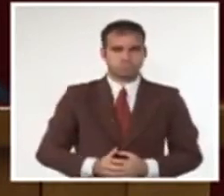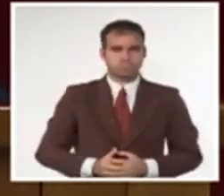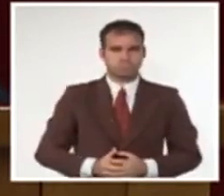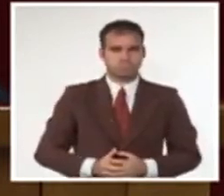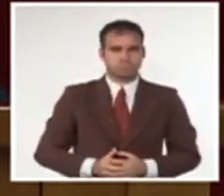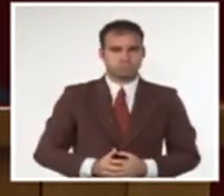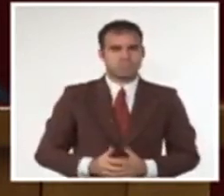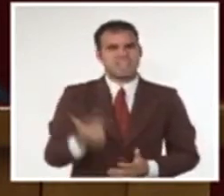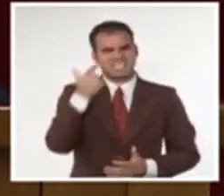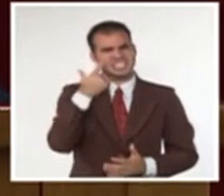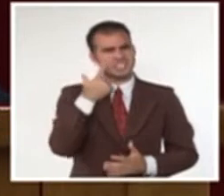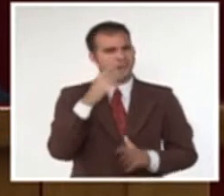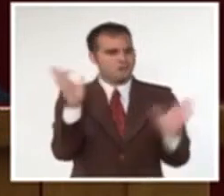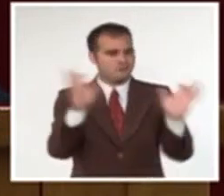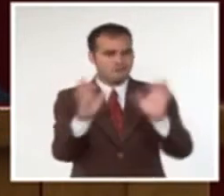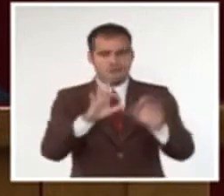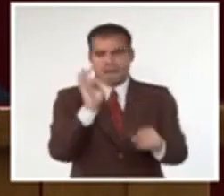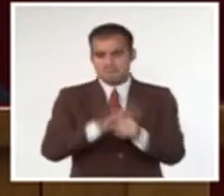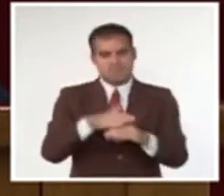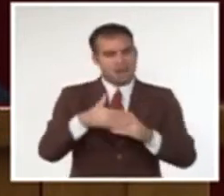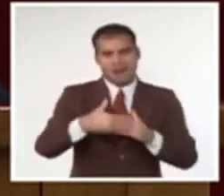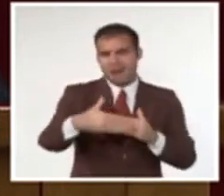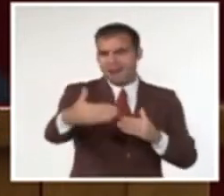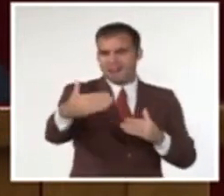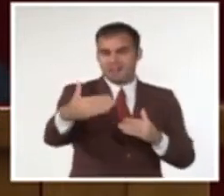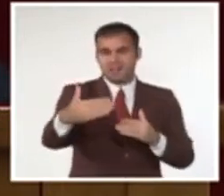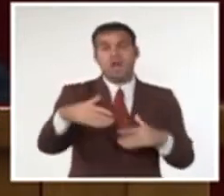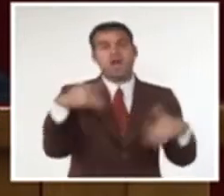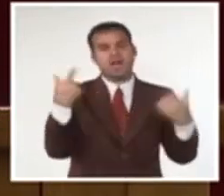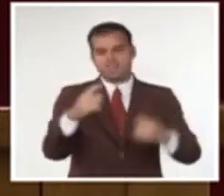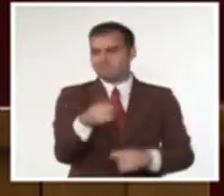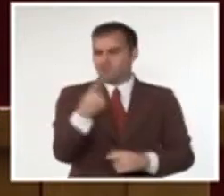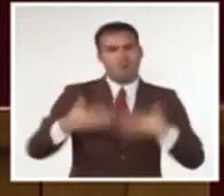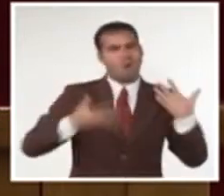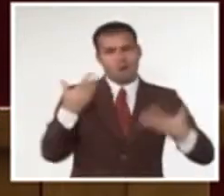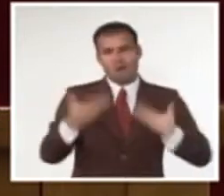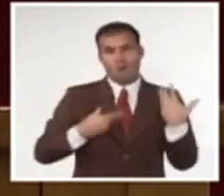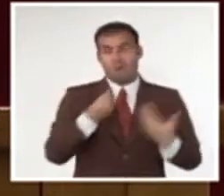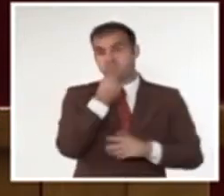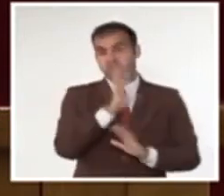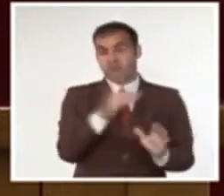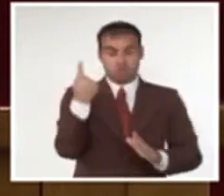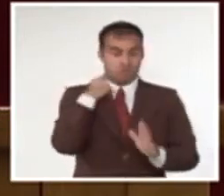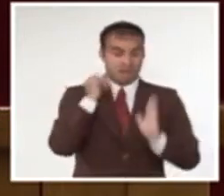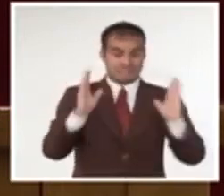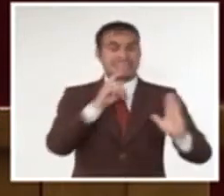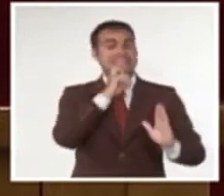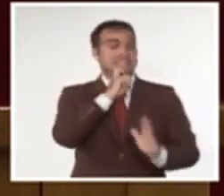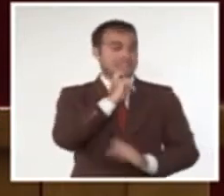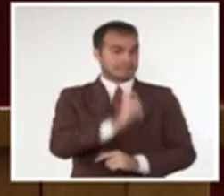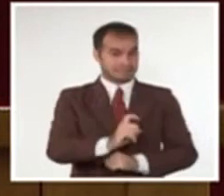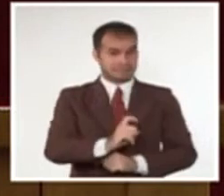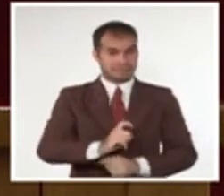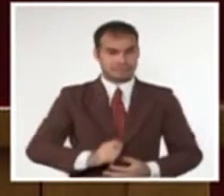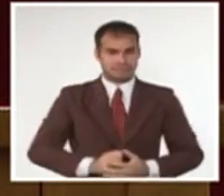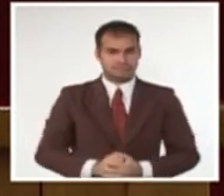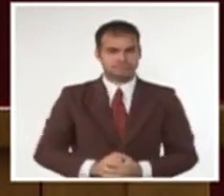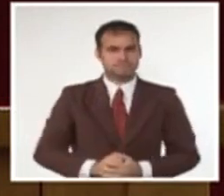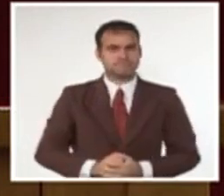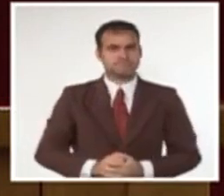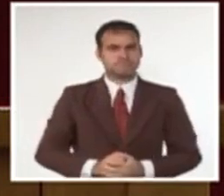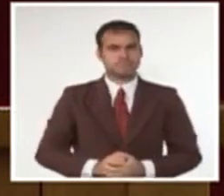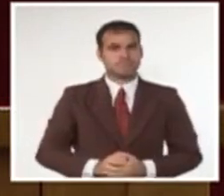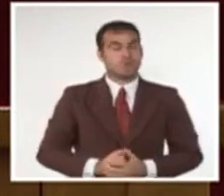aires de fiesta y es justo y necesario que celebremos haber vencido un año tremendo. Pero no olvidemos ni